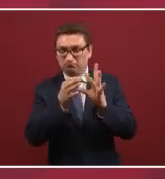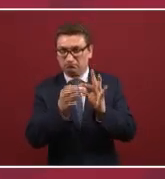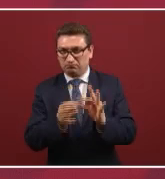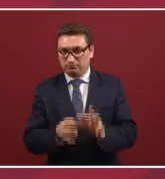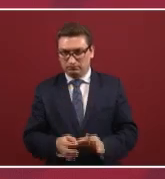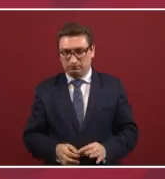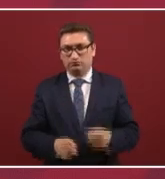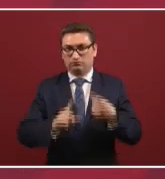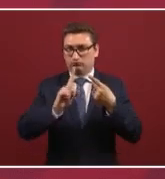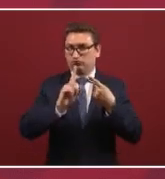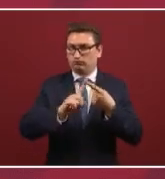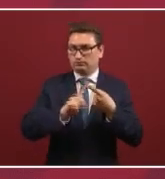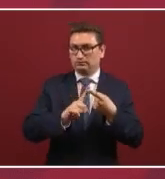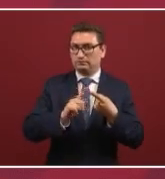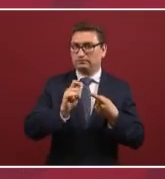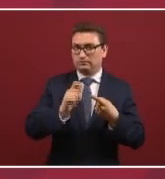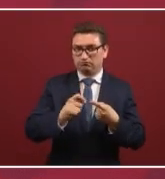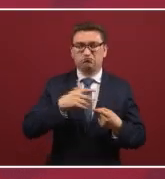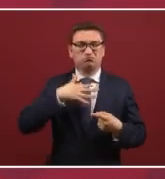cero corrupción,